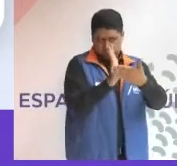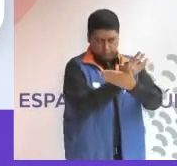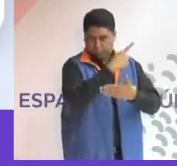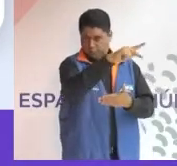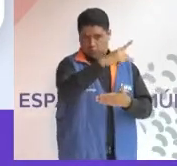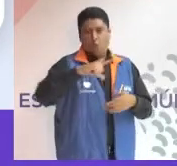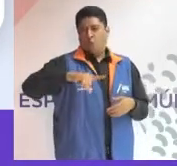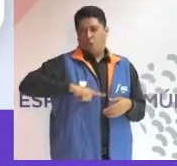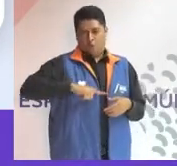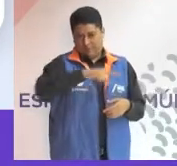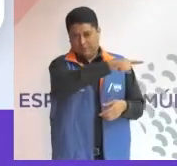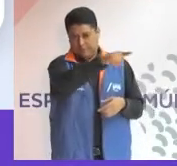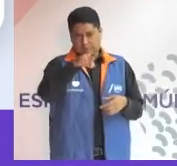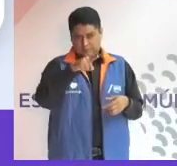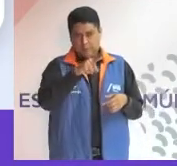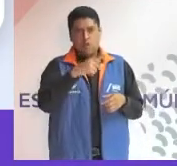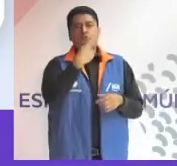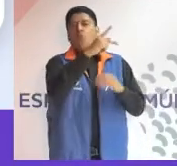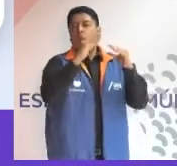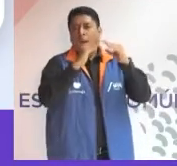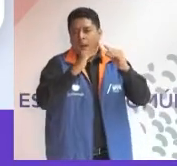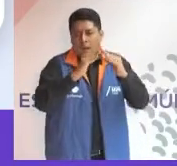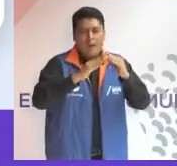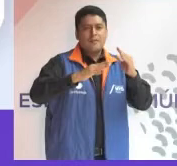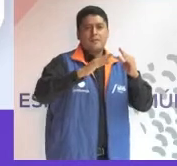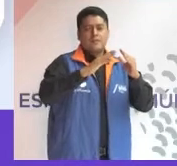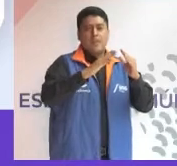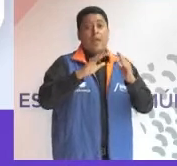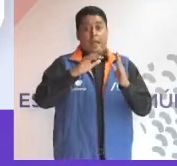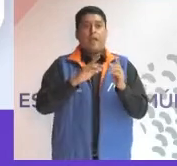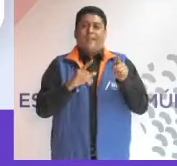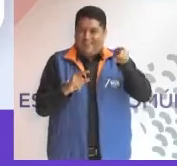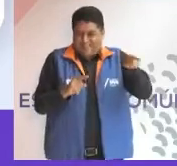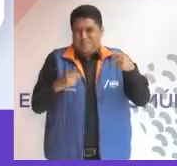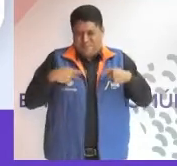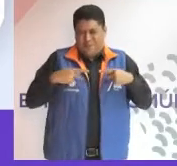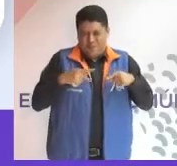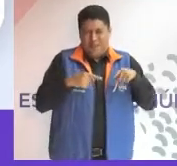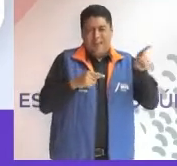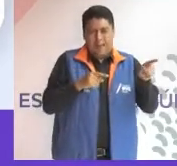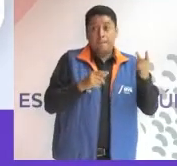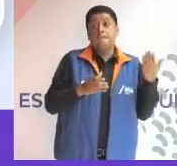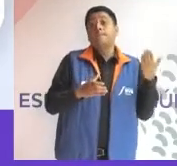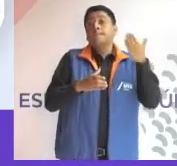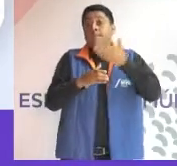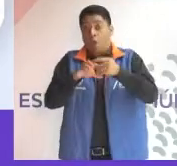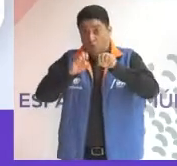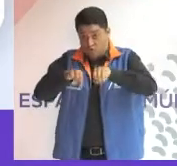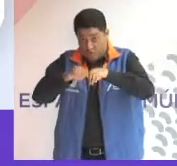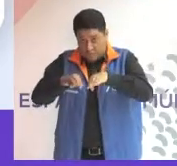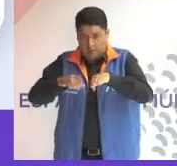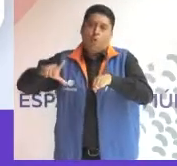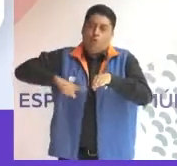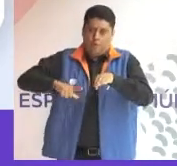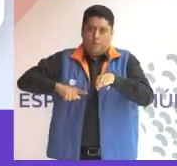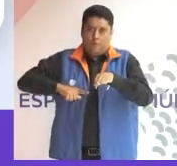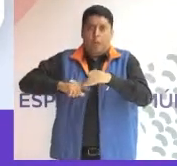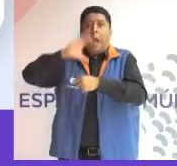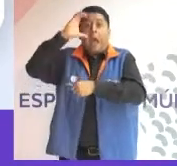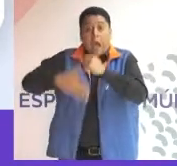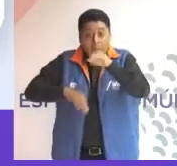el gobierno, cuando van a su casa, en su colonia, son sociedad civil. ¿Sí? No es gobierno, no están trabajando. Entonces, en realidad somos todos.